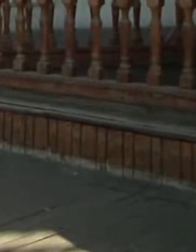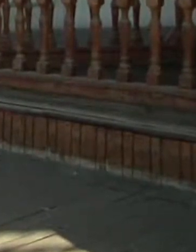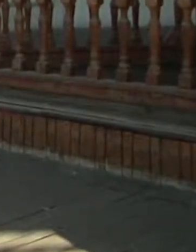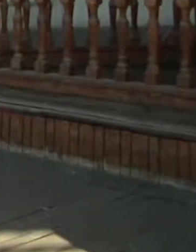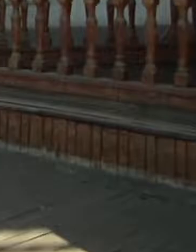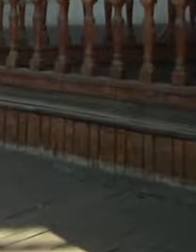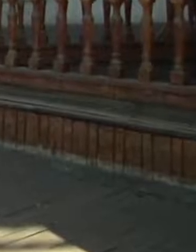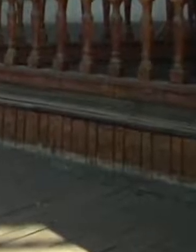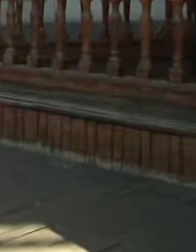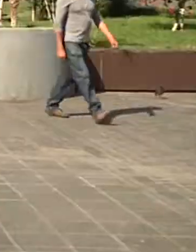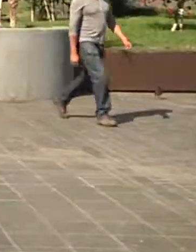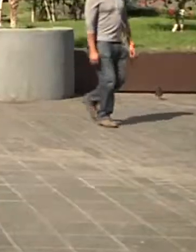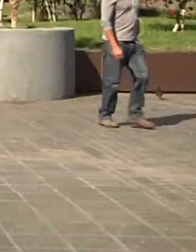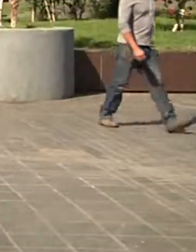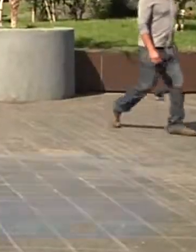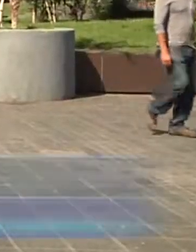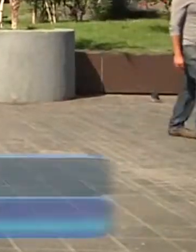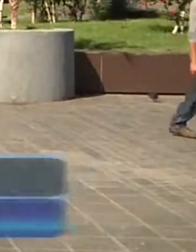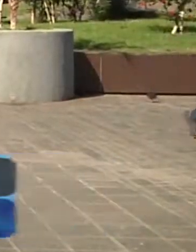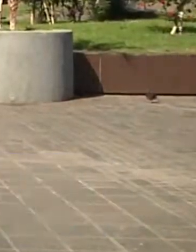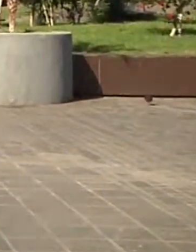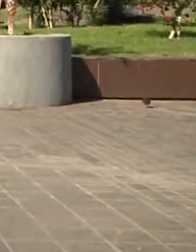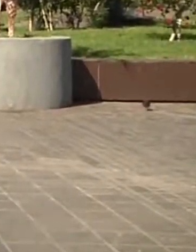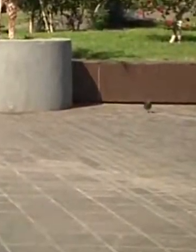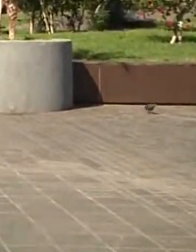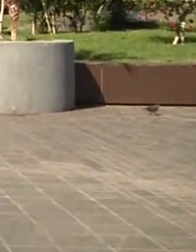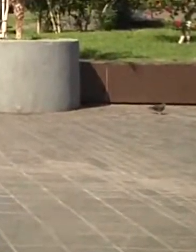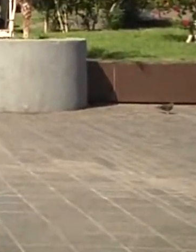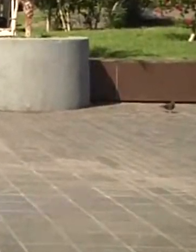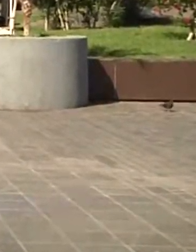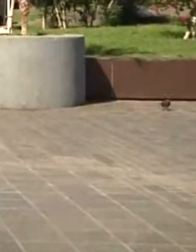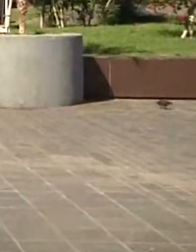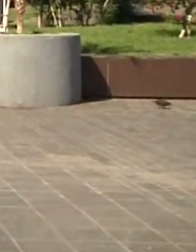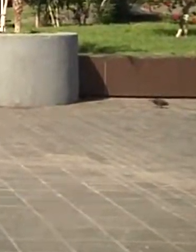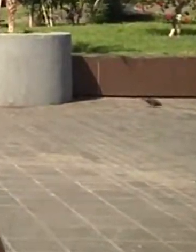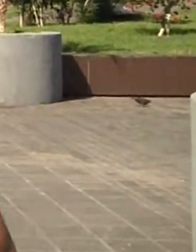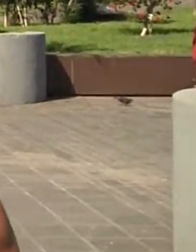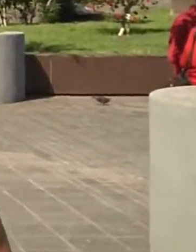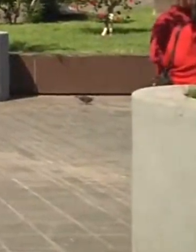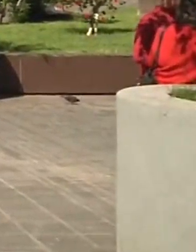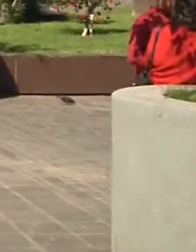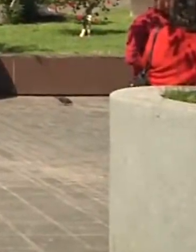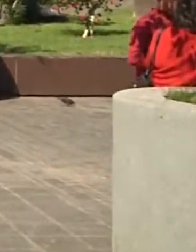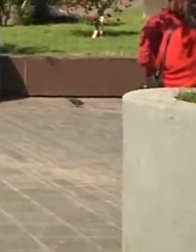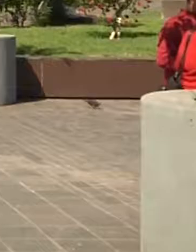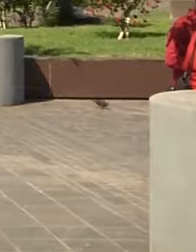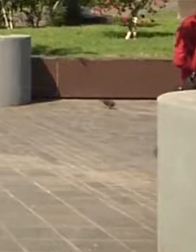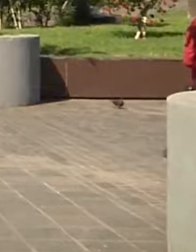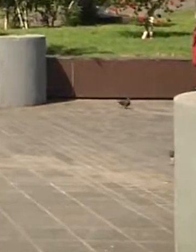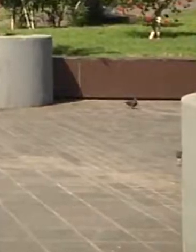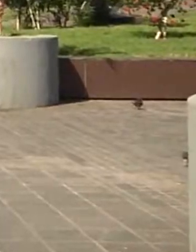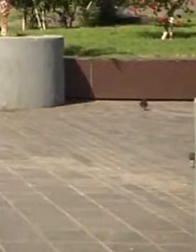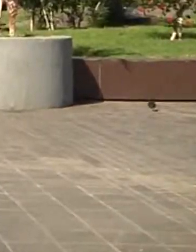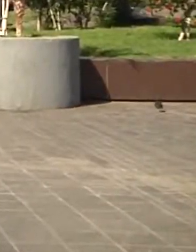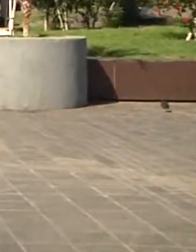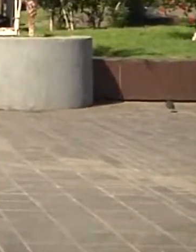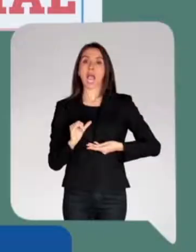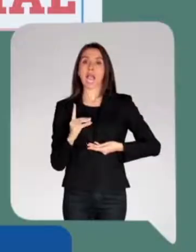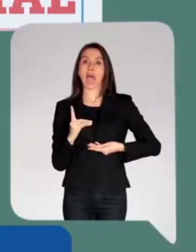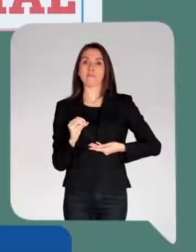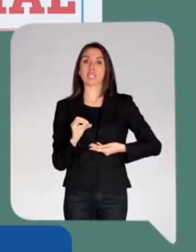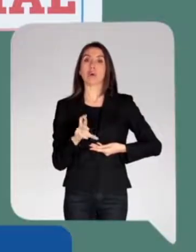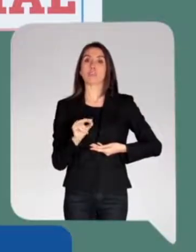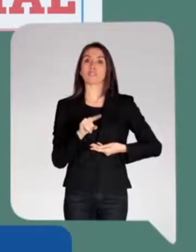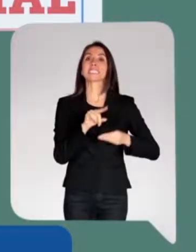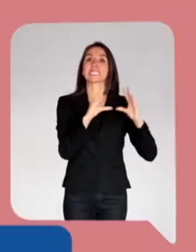así me parece bien me gustaría bastante poco si hay una oportunidad de aportar algo lo que uno pueda ser